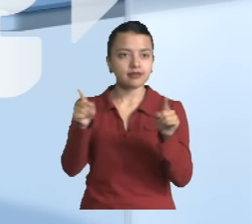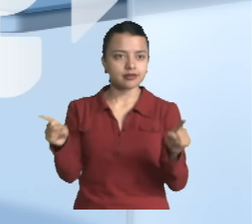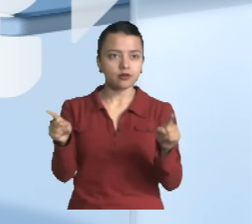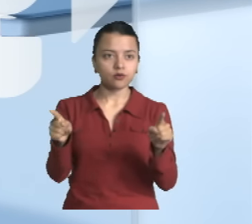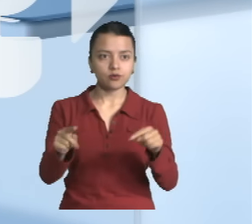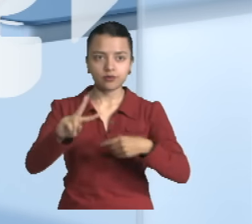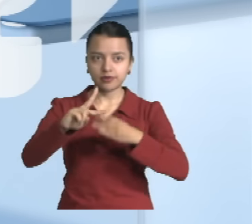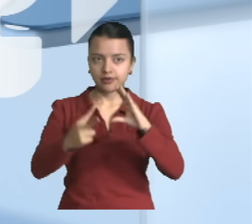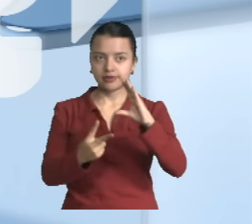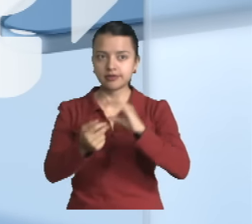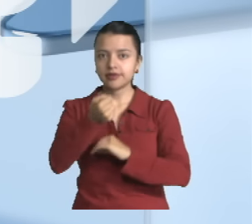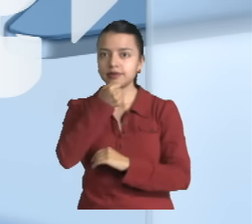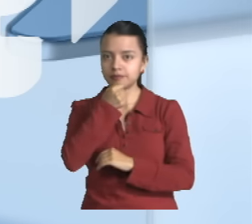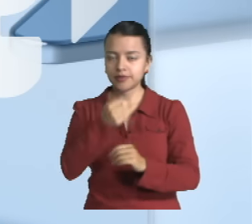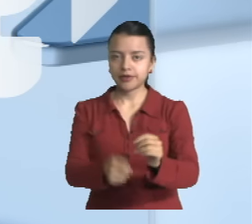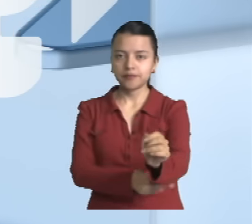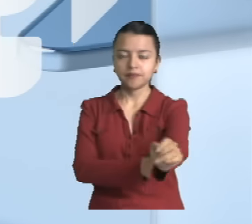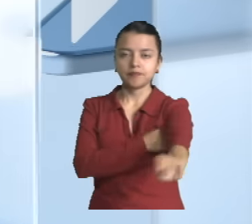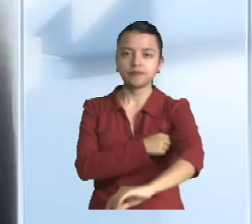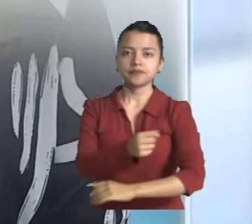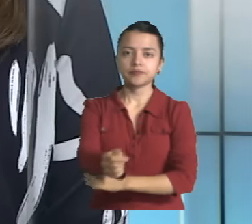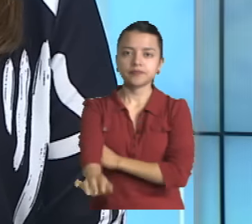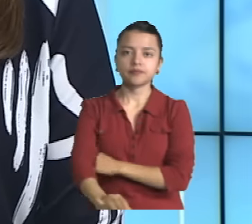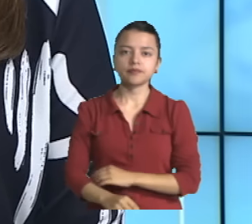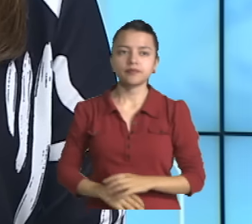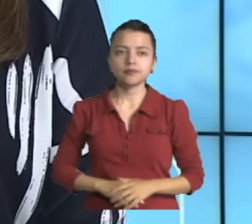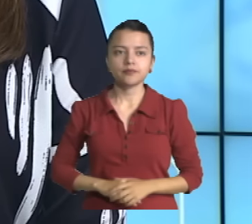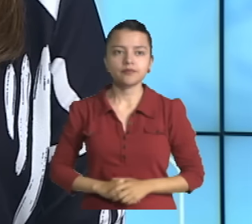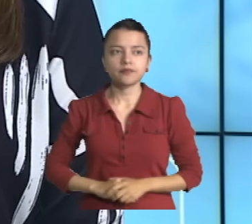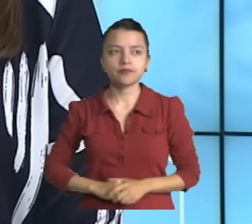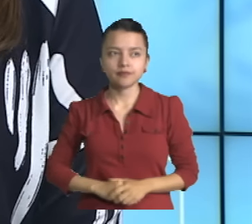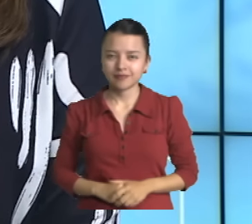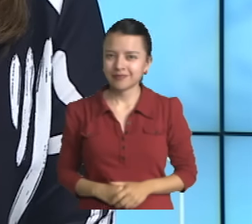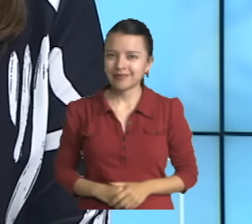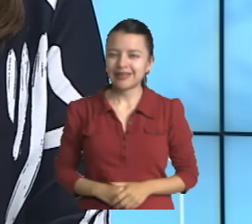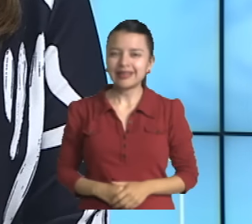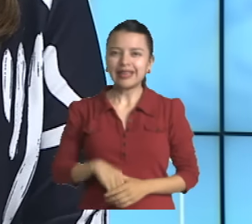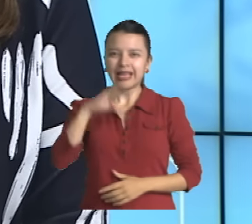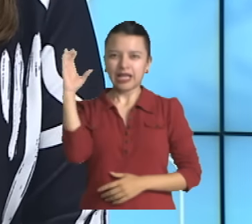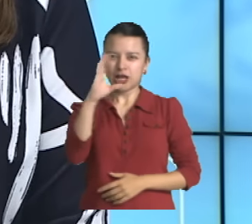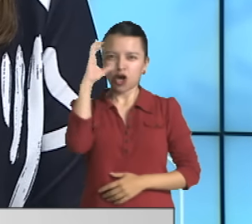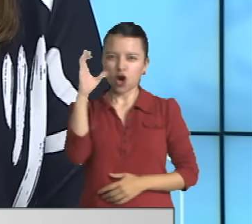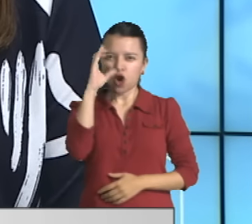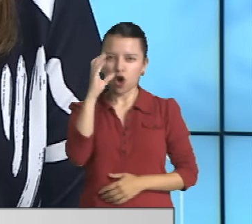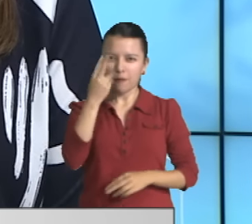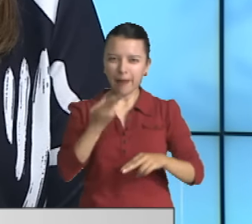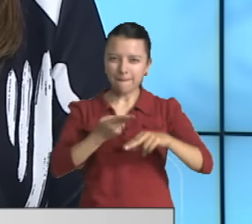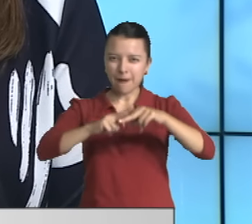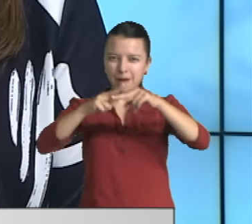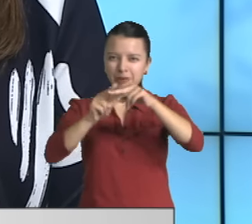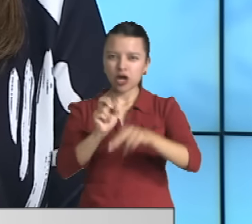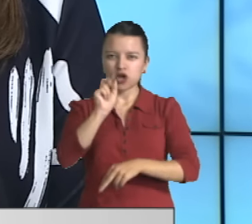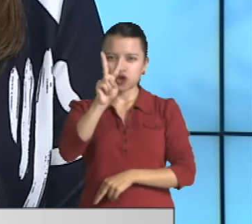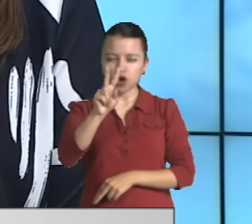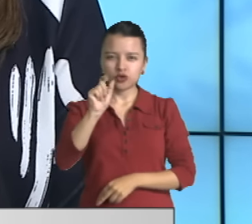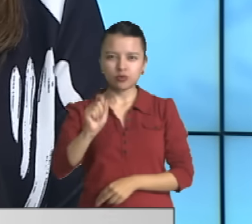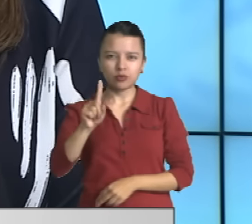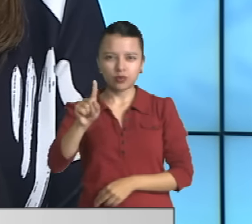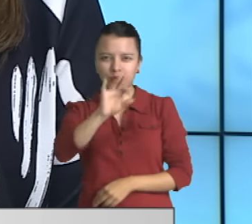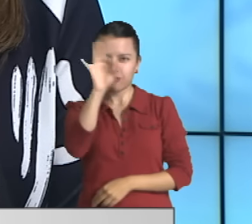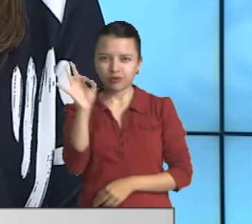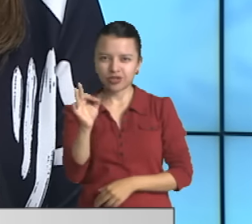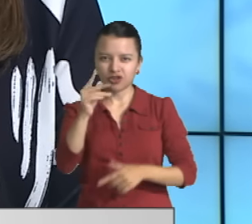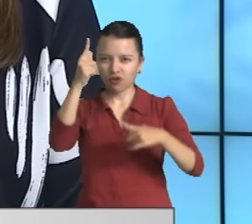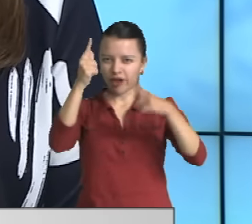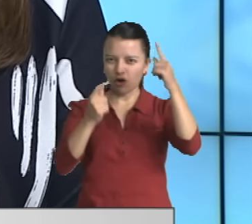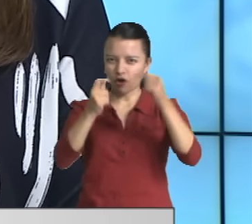Noticia en desarrollo en CMI. La economía colombiana creció 2,1% en el segundo trimestre